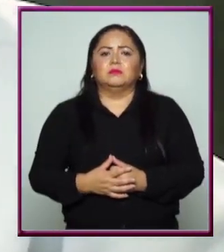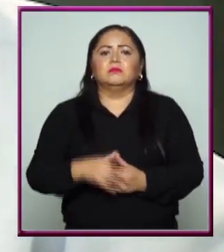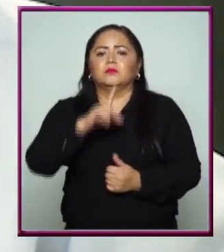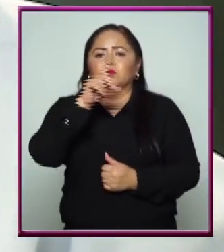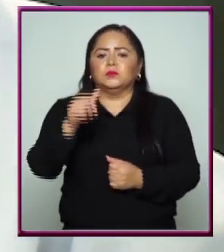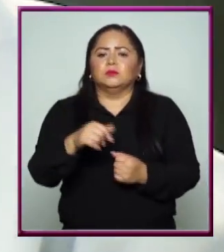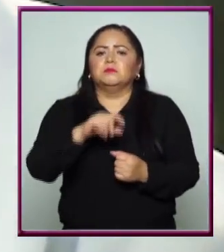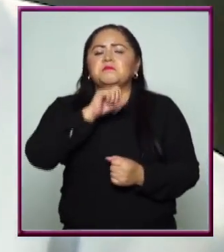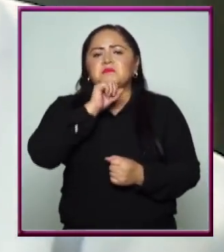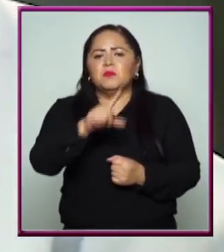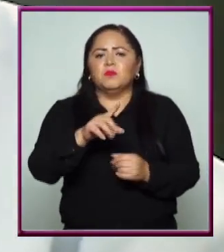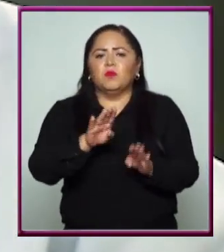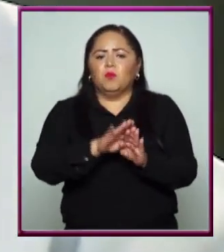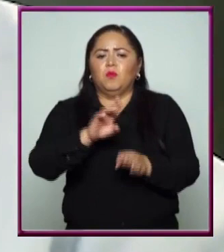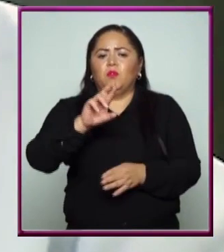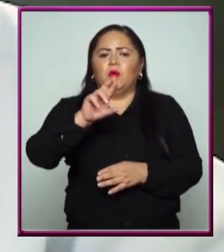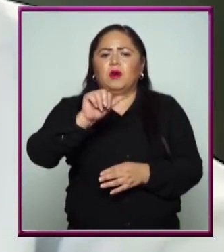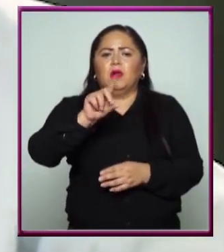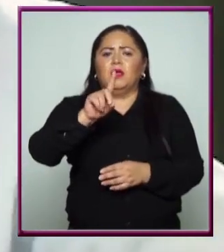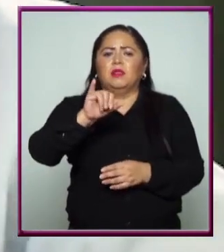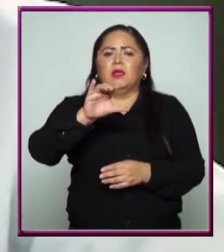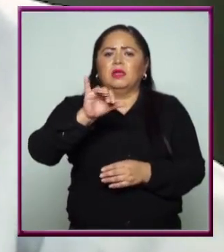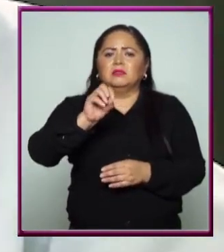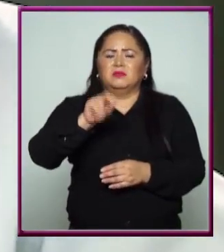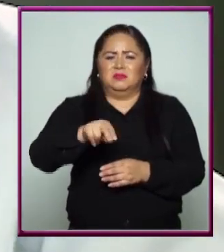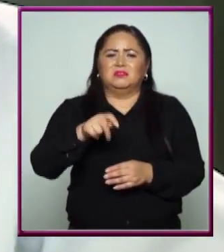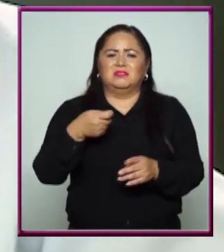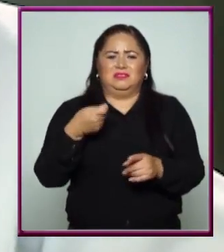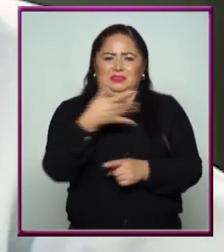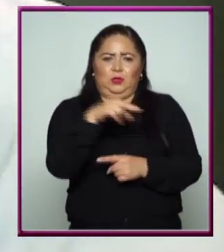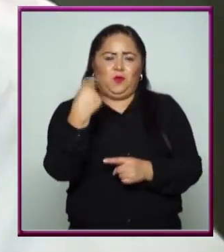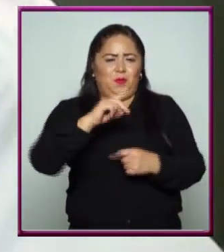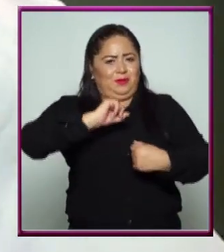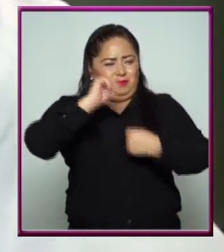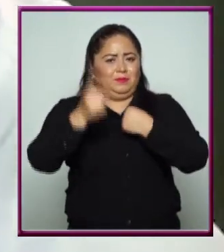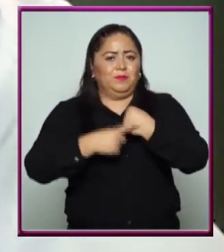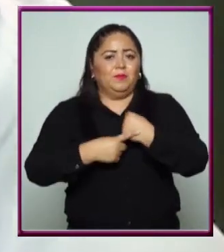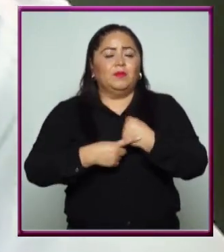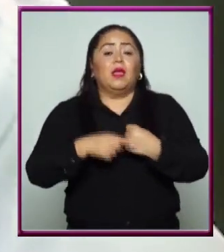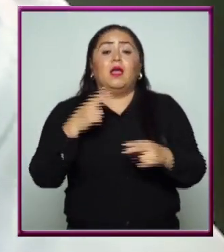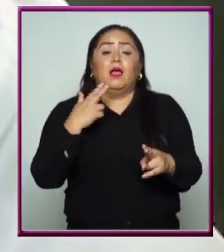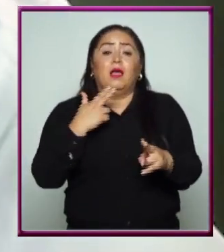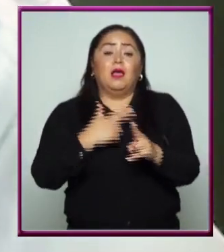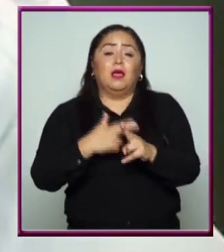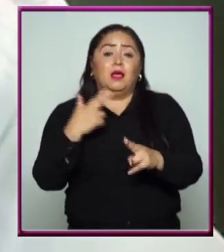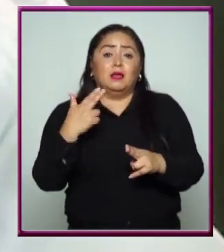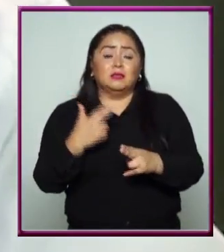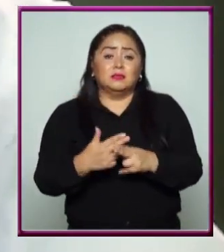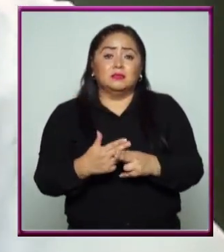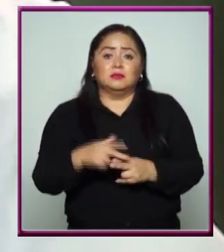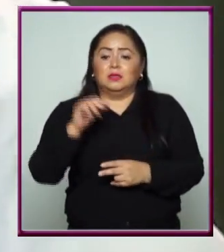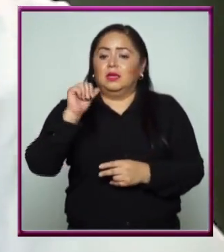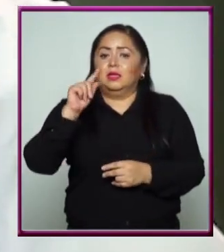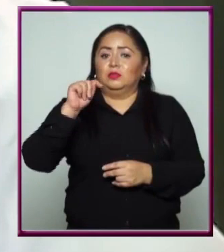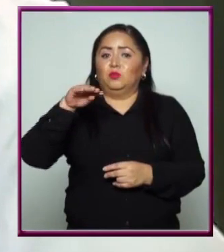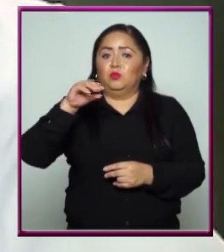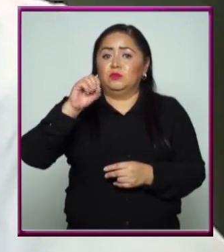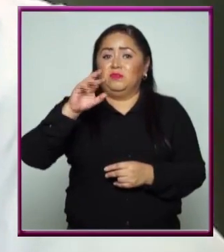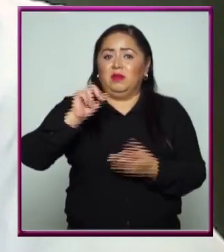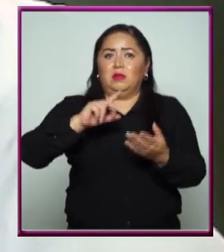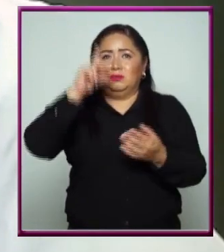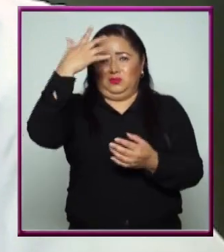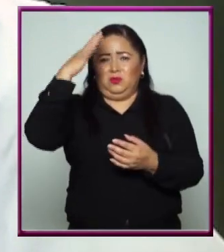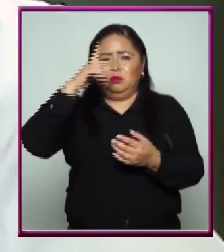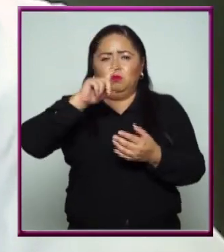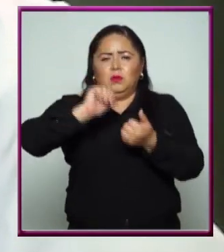se transmite por radiación, un proceso físico que se llama radiación, hasta donde la atmósfera del Sol se empieza a